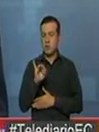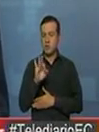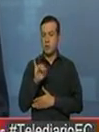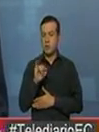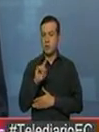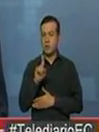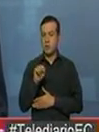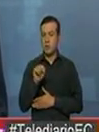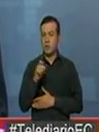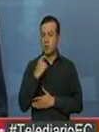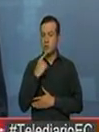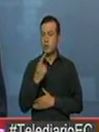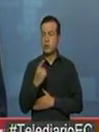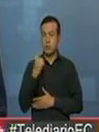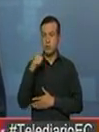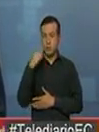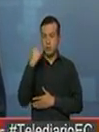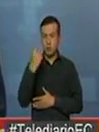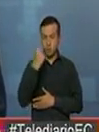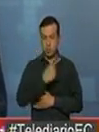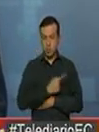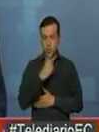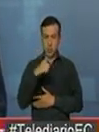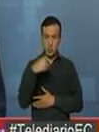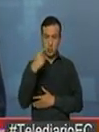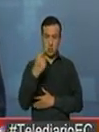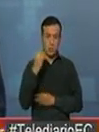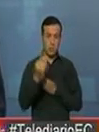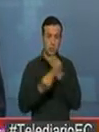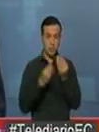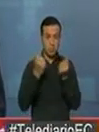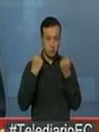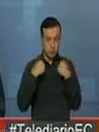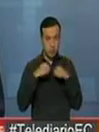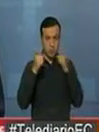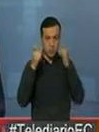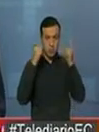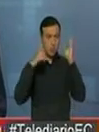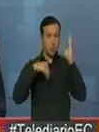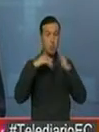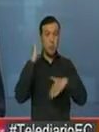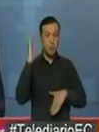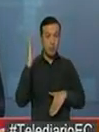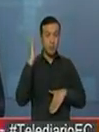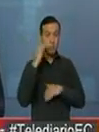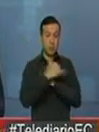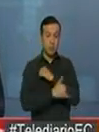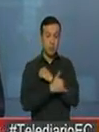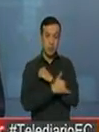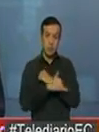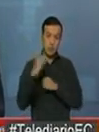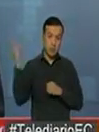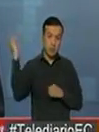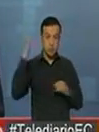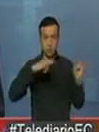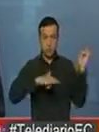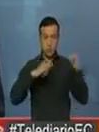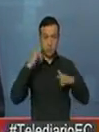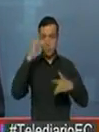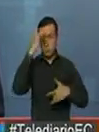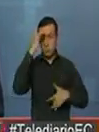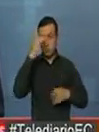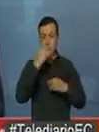prensa aseguraba que en las próximas 24 horas se intensificarán los controles, sobre todo de quienes vengan de países donde se presenta la